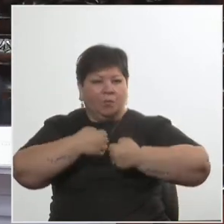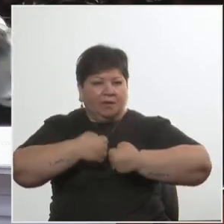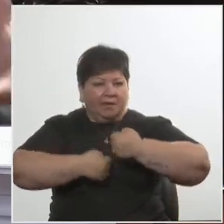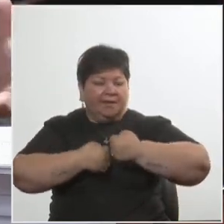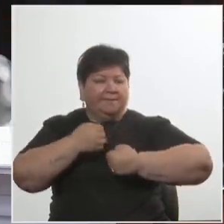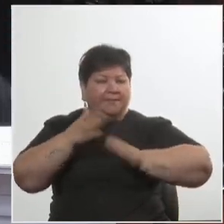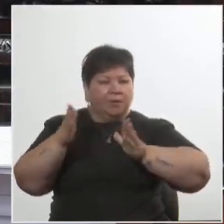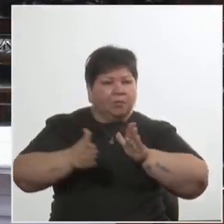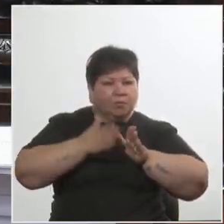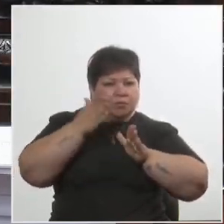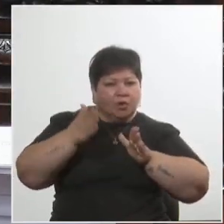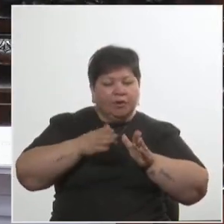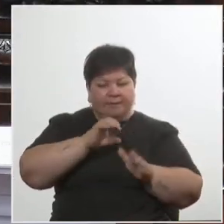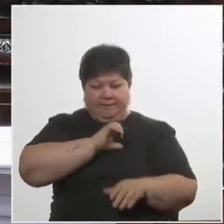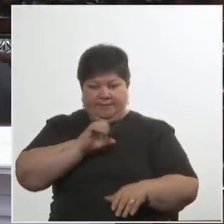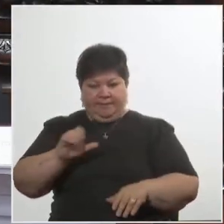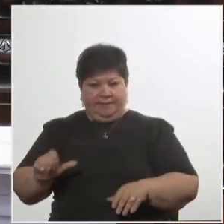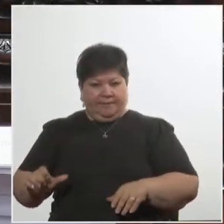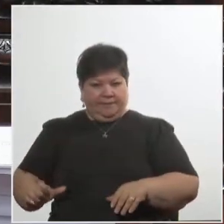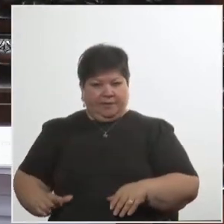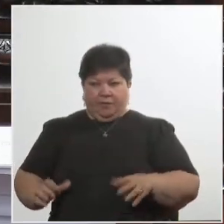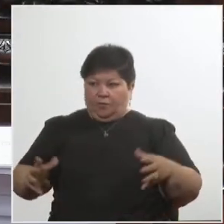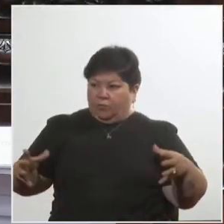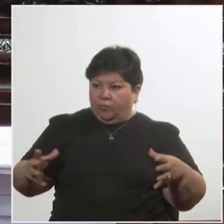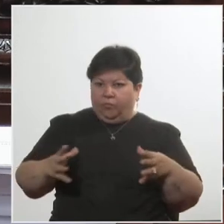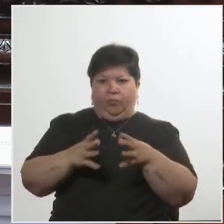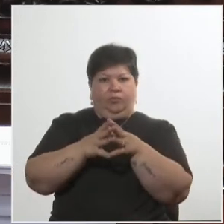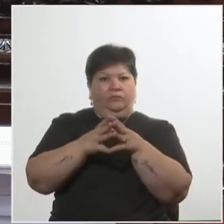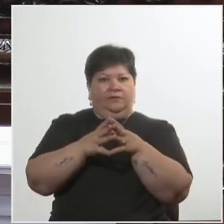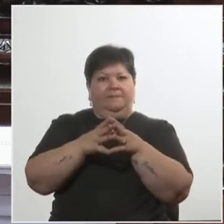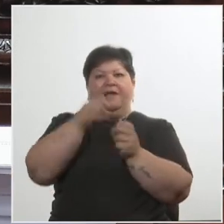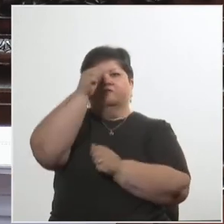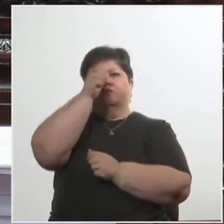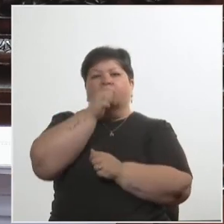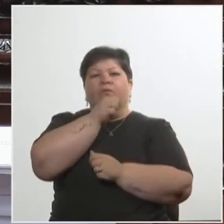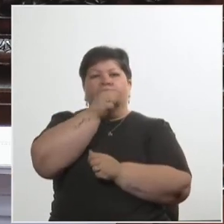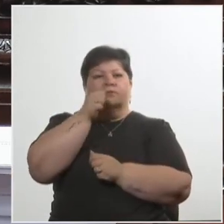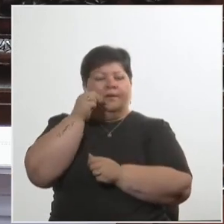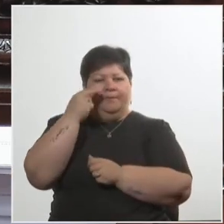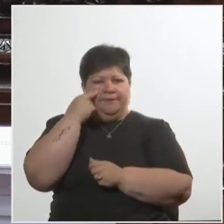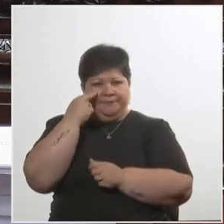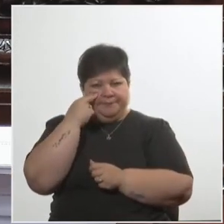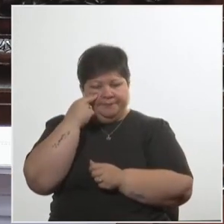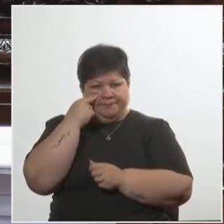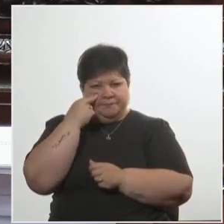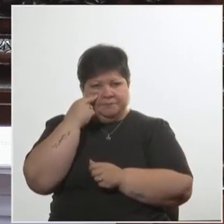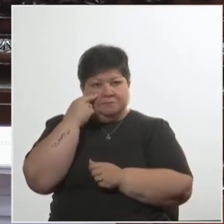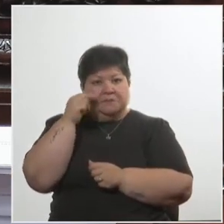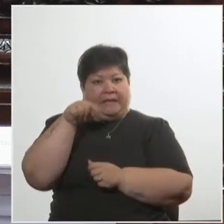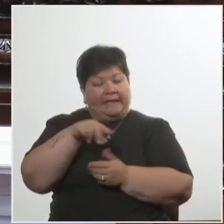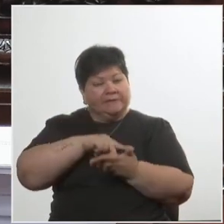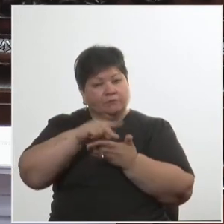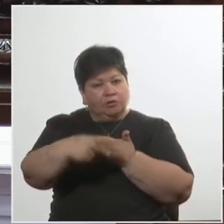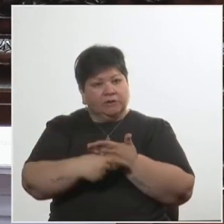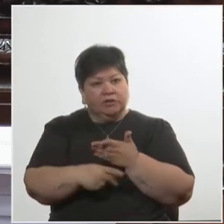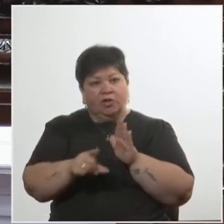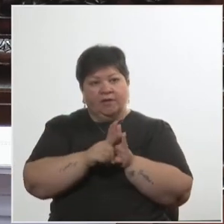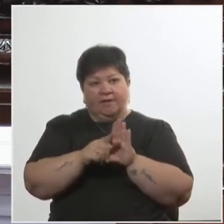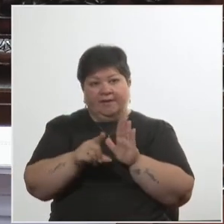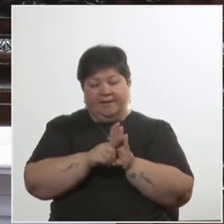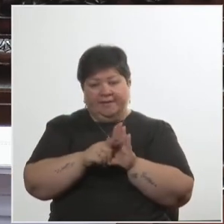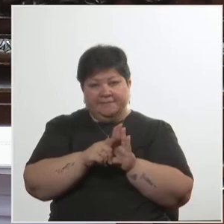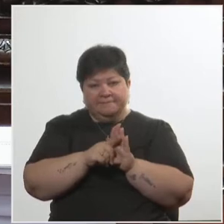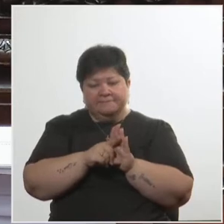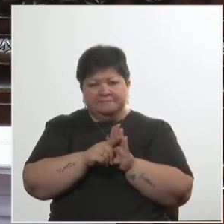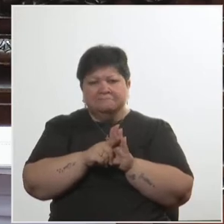productores y el estado se juntan para encontrar soluciones y vaya que este proyecto de ley es un ejemplo